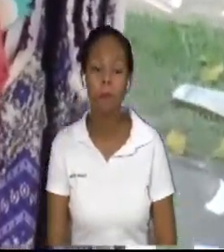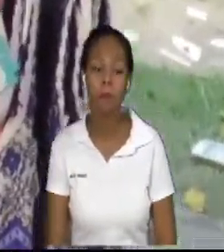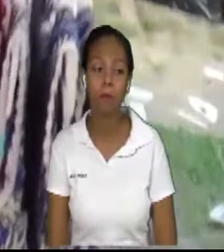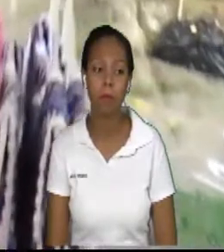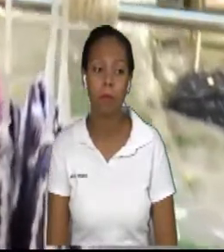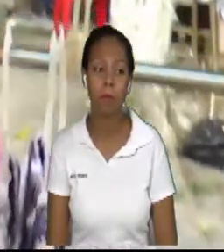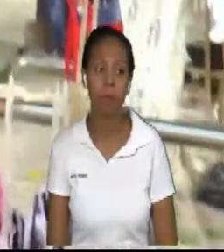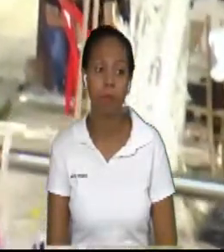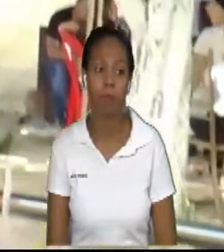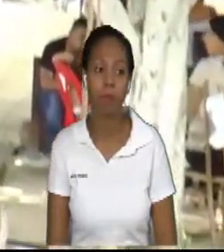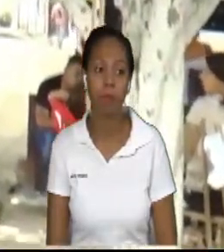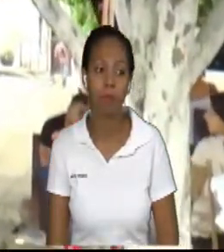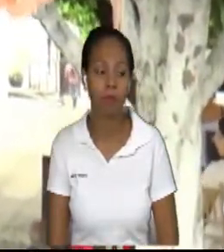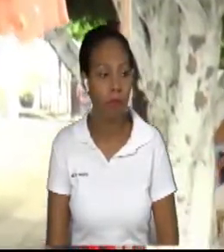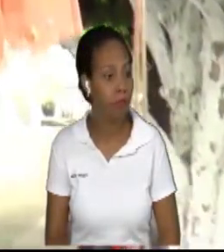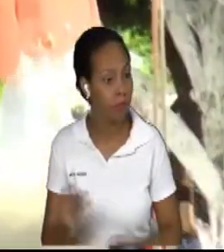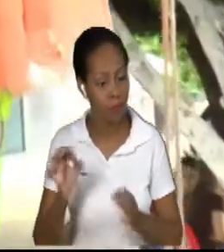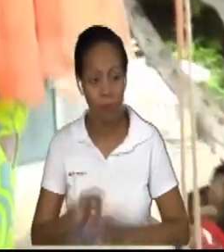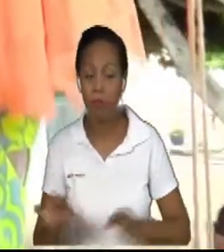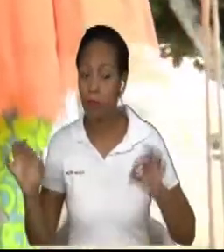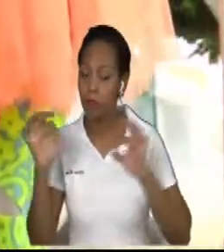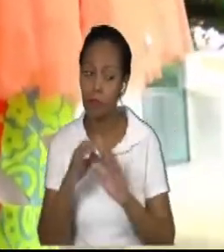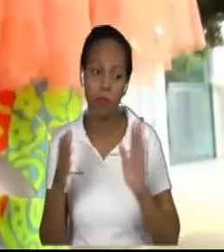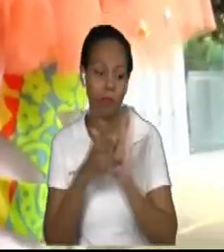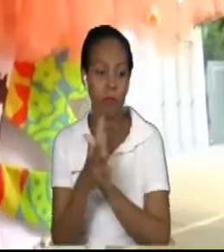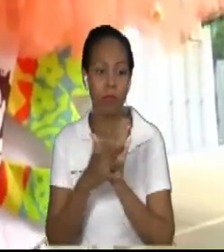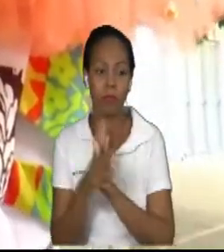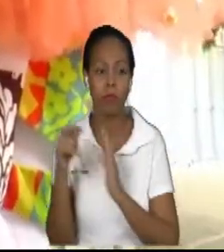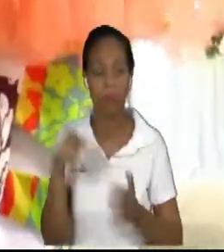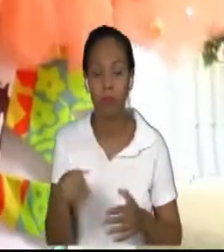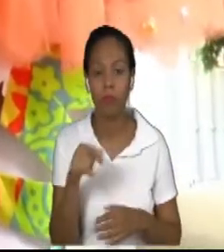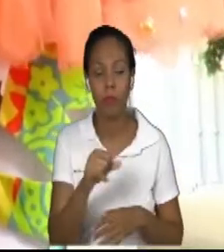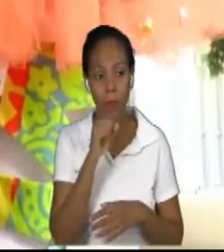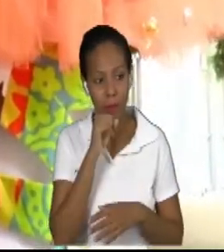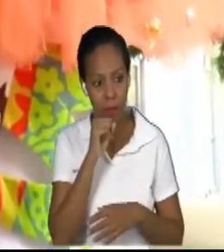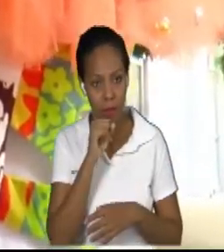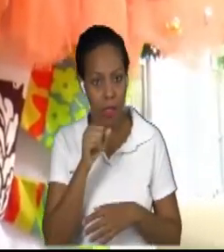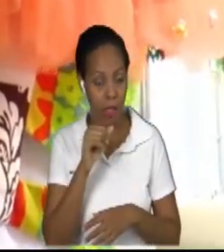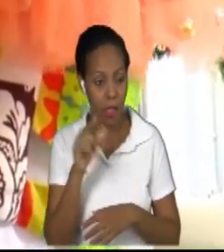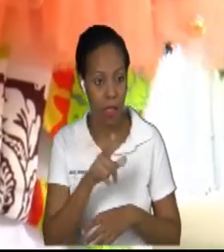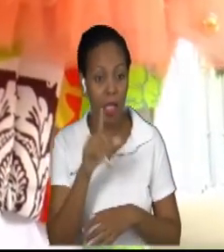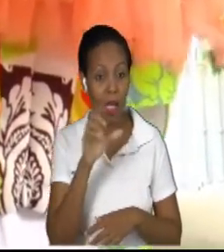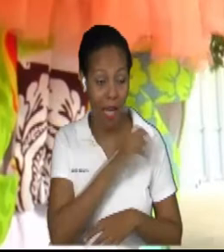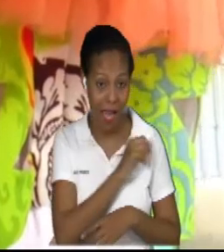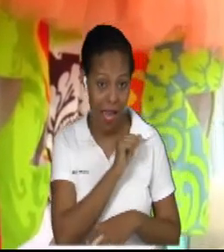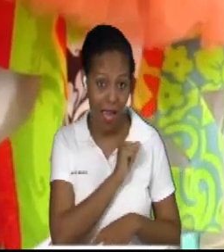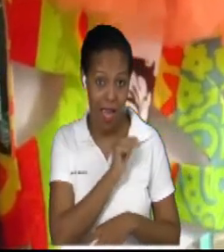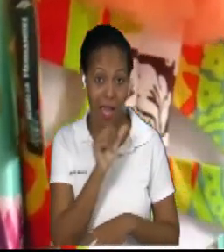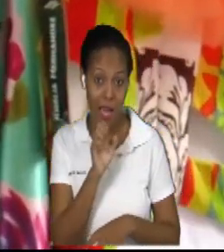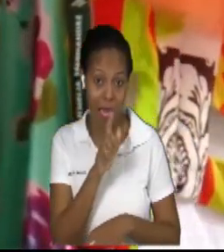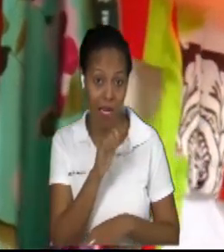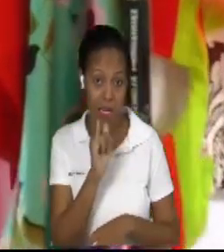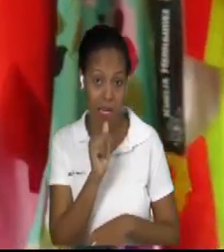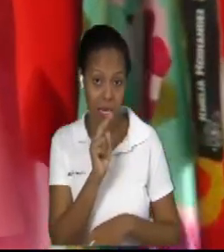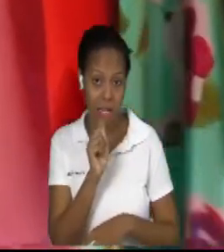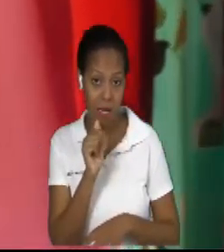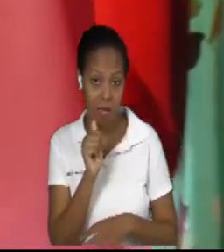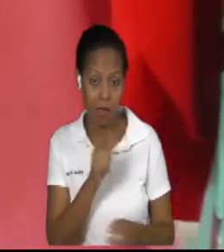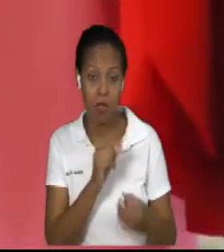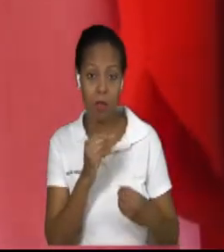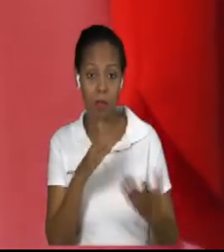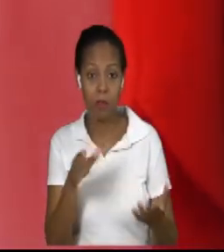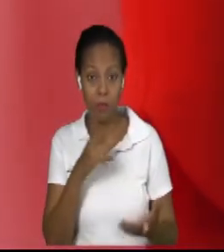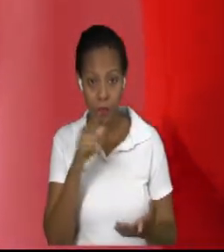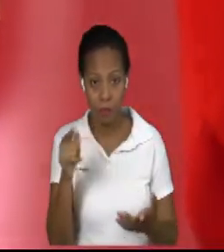Hay algo muy importante que debemos contarle a Barranca Bermeja, y es que Eliana es distribuidora oficial de la marca